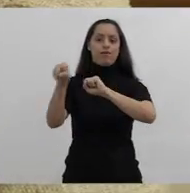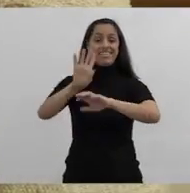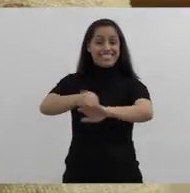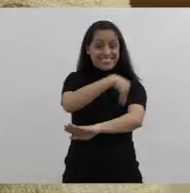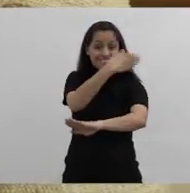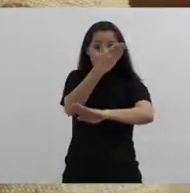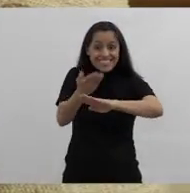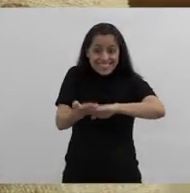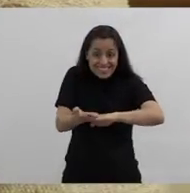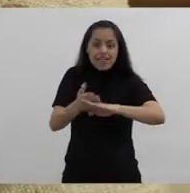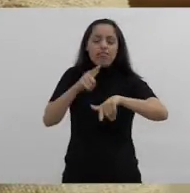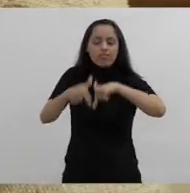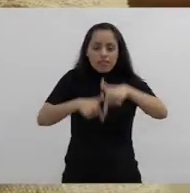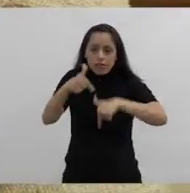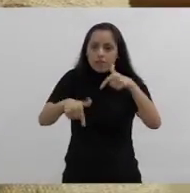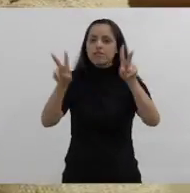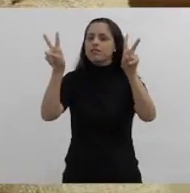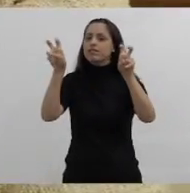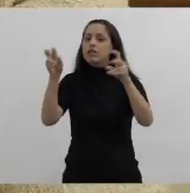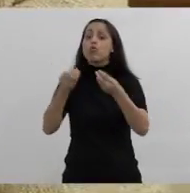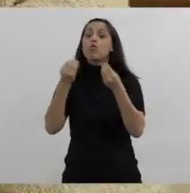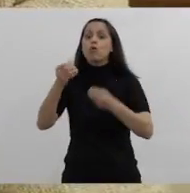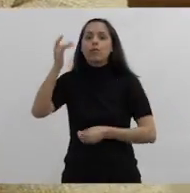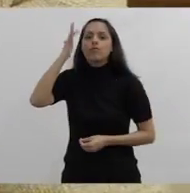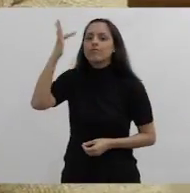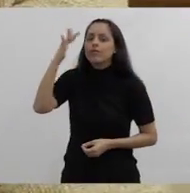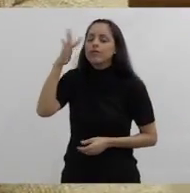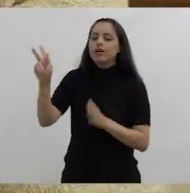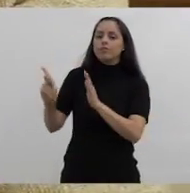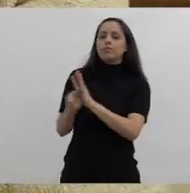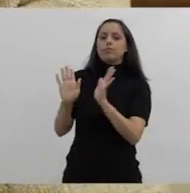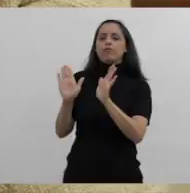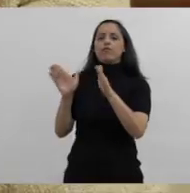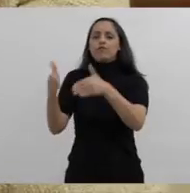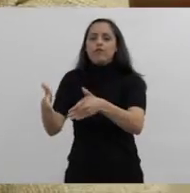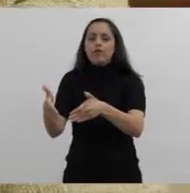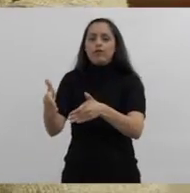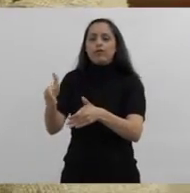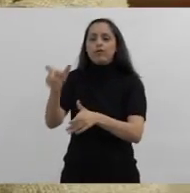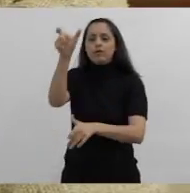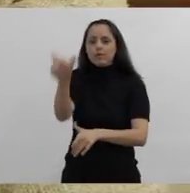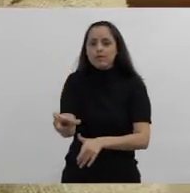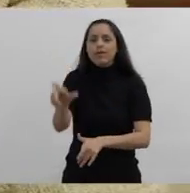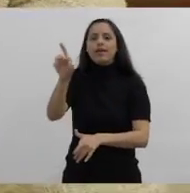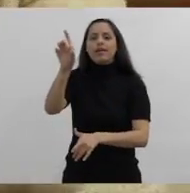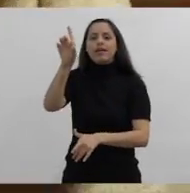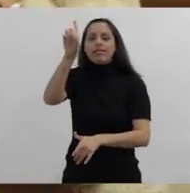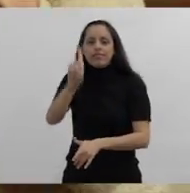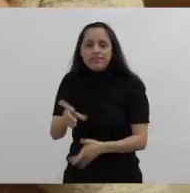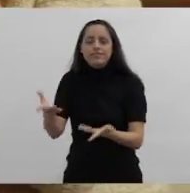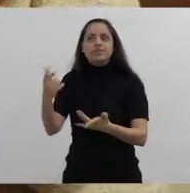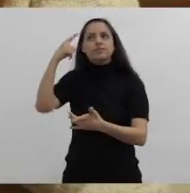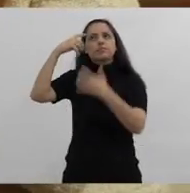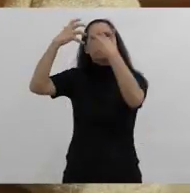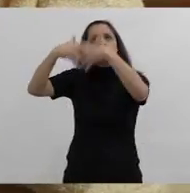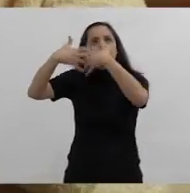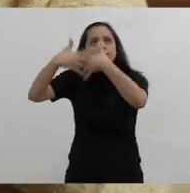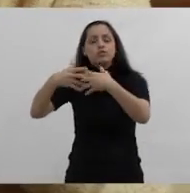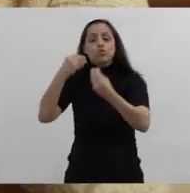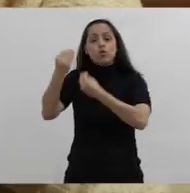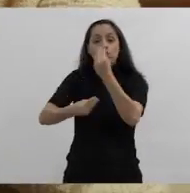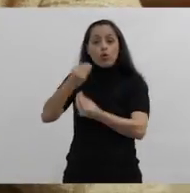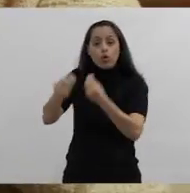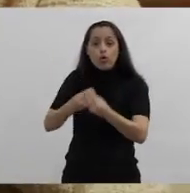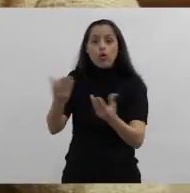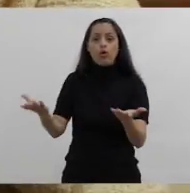una jornada a lo largo de todo un día, en el que trabajamos un poco los lineamientos teóricos, desde qué